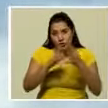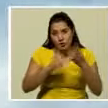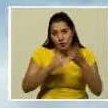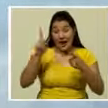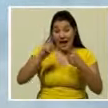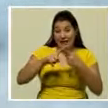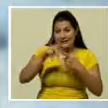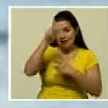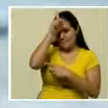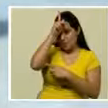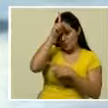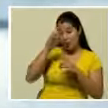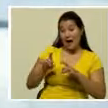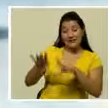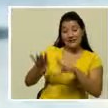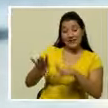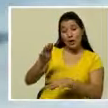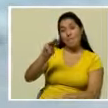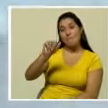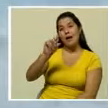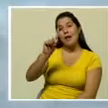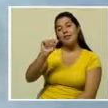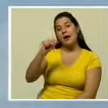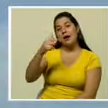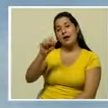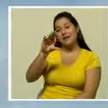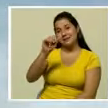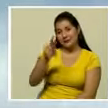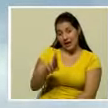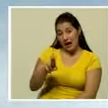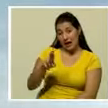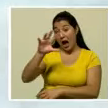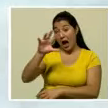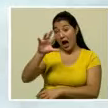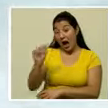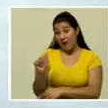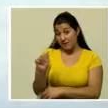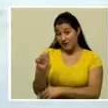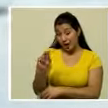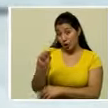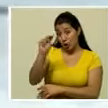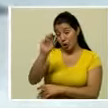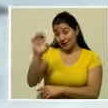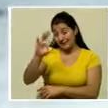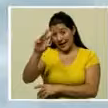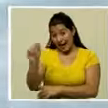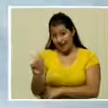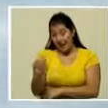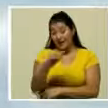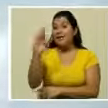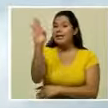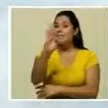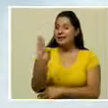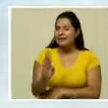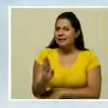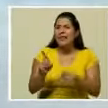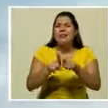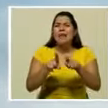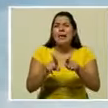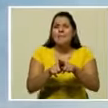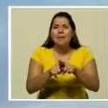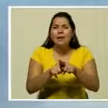como Australia, Madagascar, noroeste de África y sureste de Brasil. Es habitante de aguas costeras de